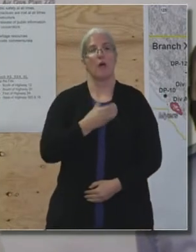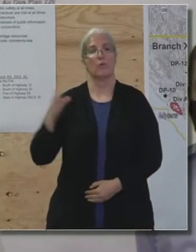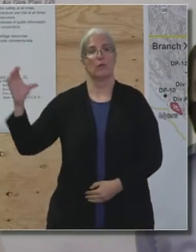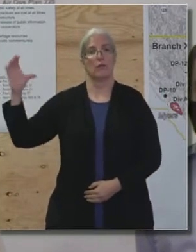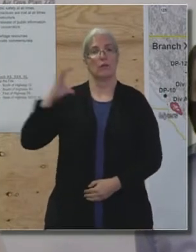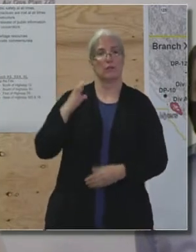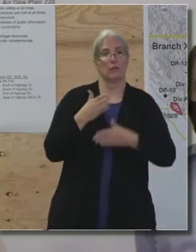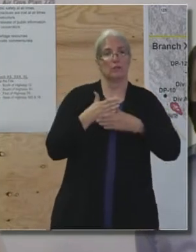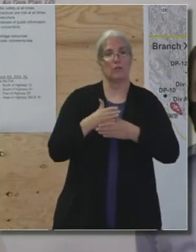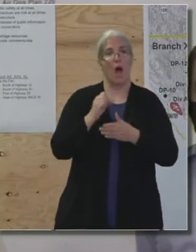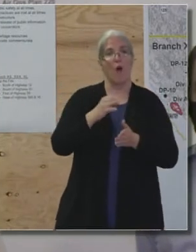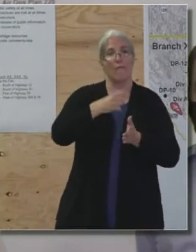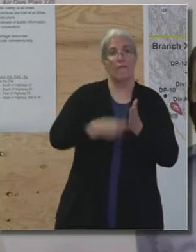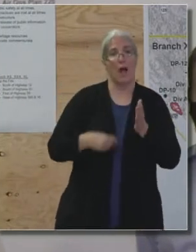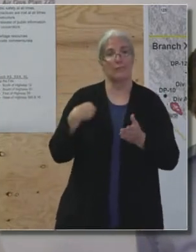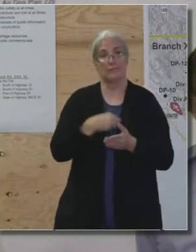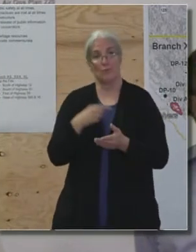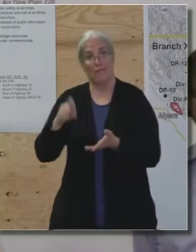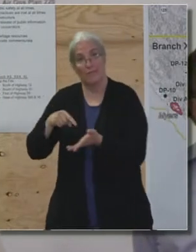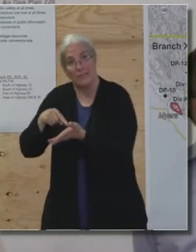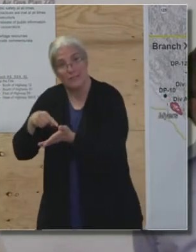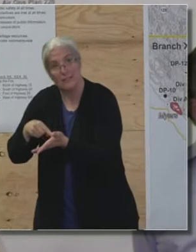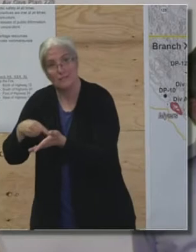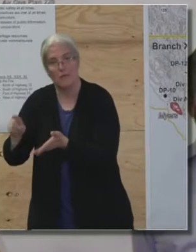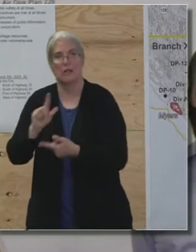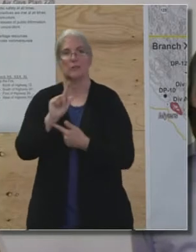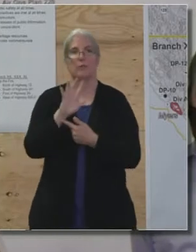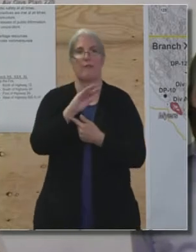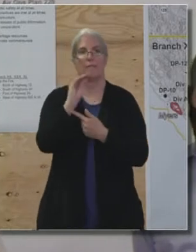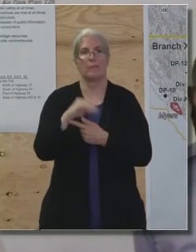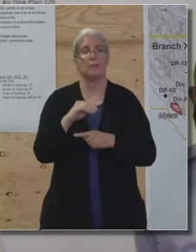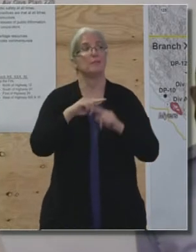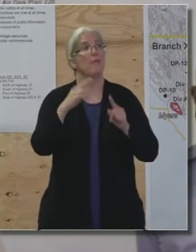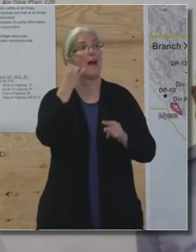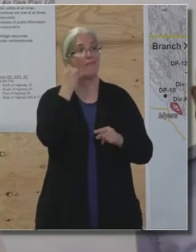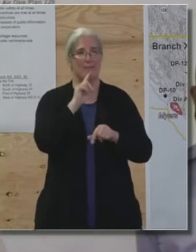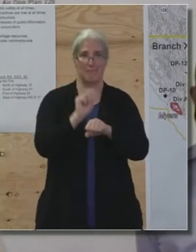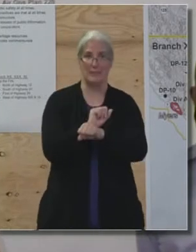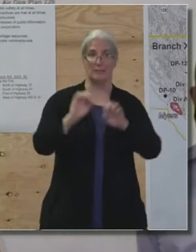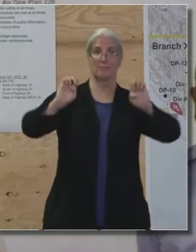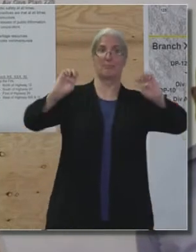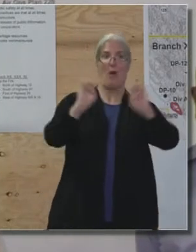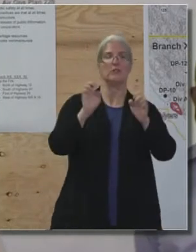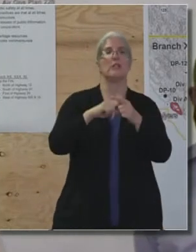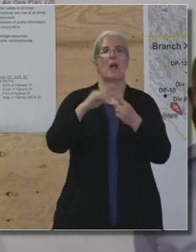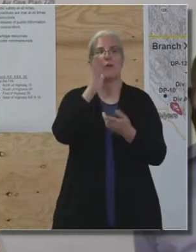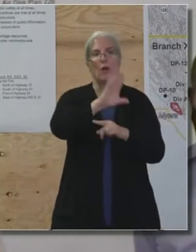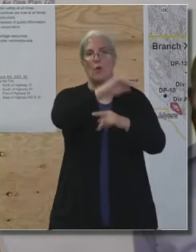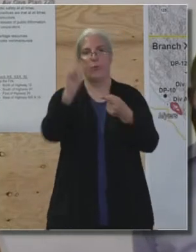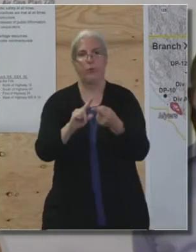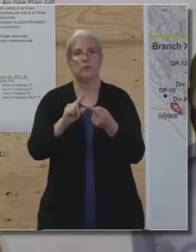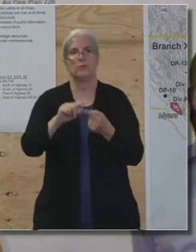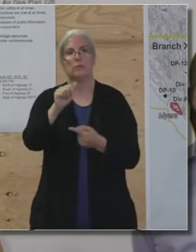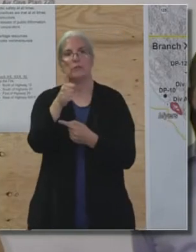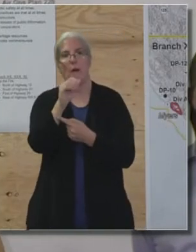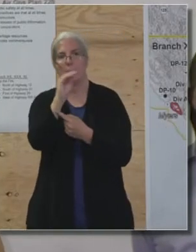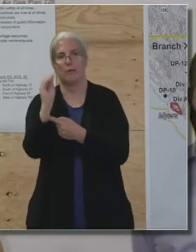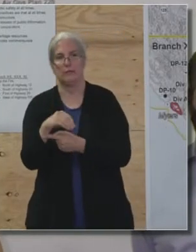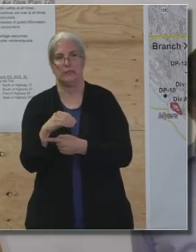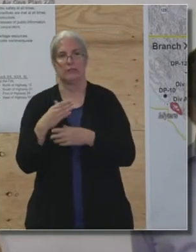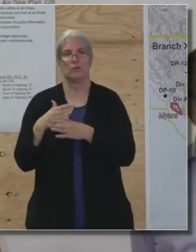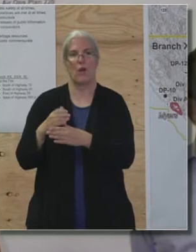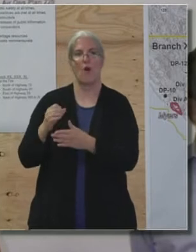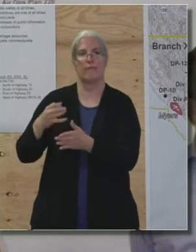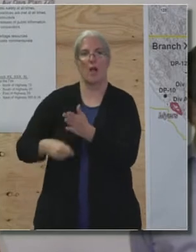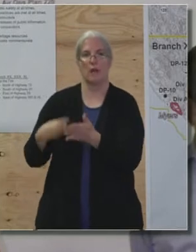ciento para las localidades y gobernador tenemos una carta saliendo hoy con 30 firmas de